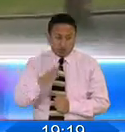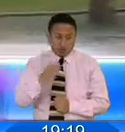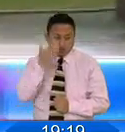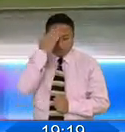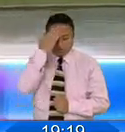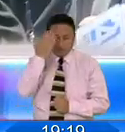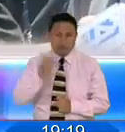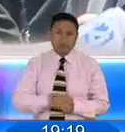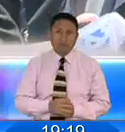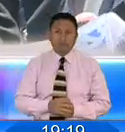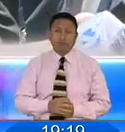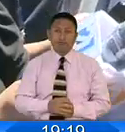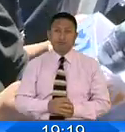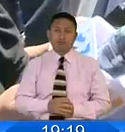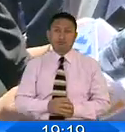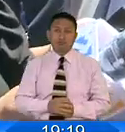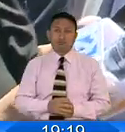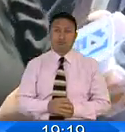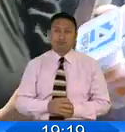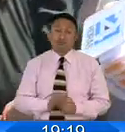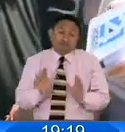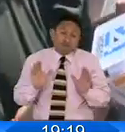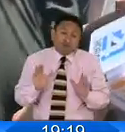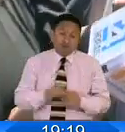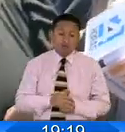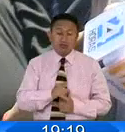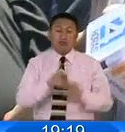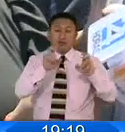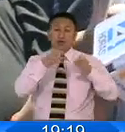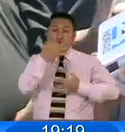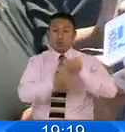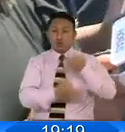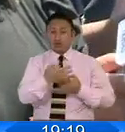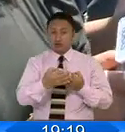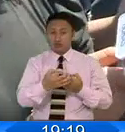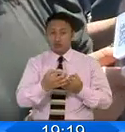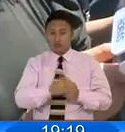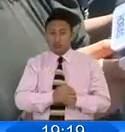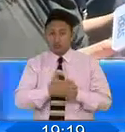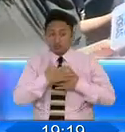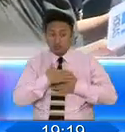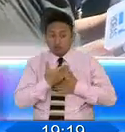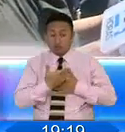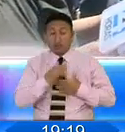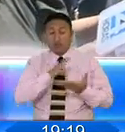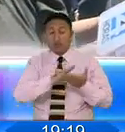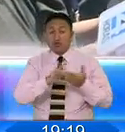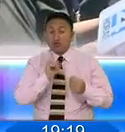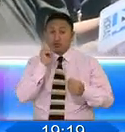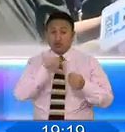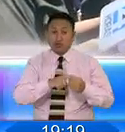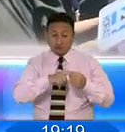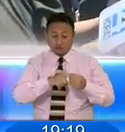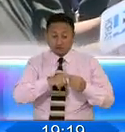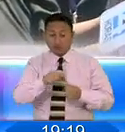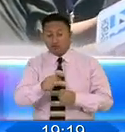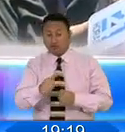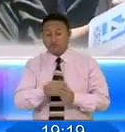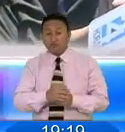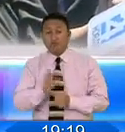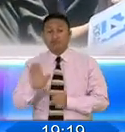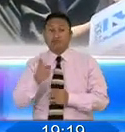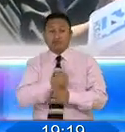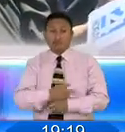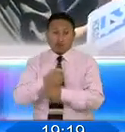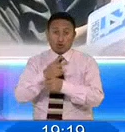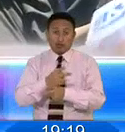salida. Bueno, entiendo que este es un tema jurídico. Yo tengo que excusarme, pero también tienen que excusarse los señores concejales